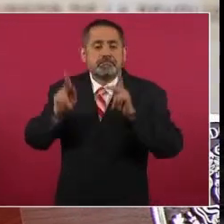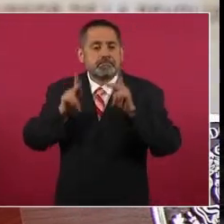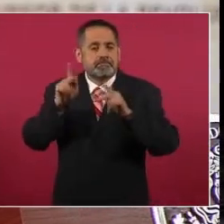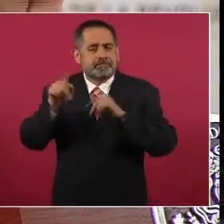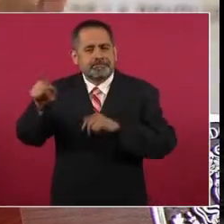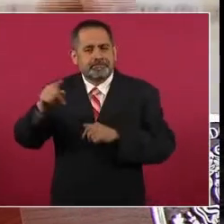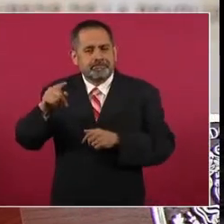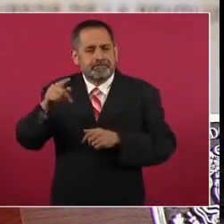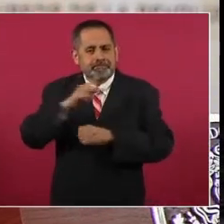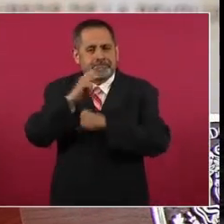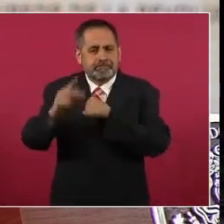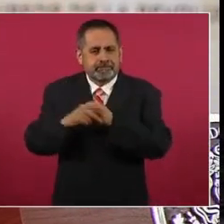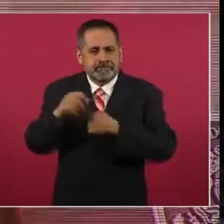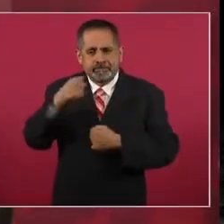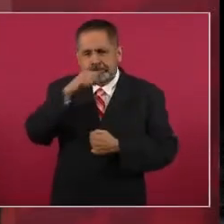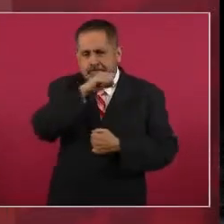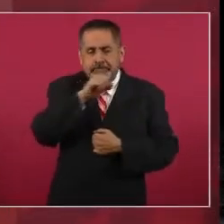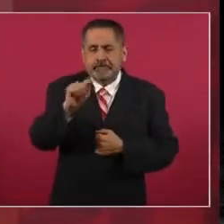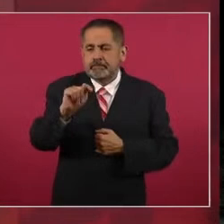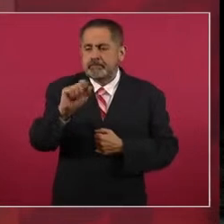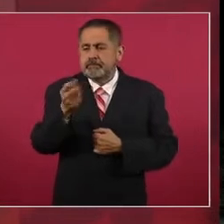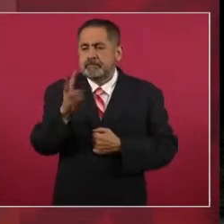que produjo nerviosismo